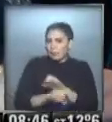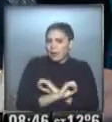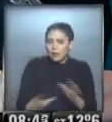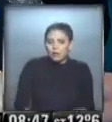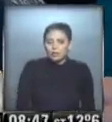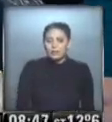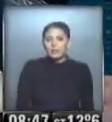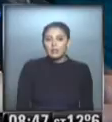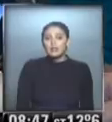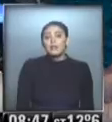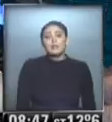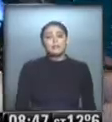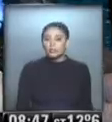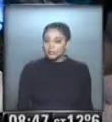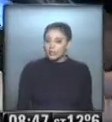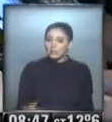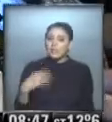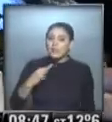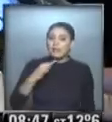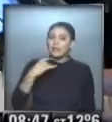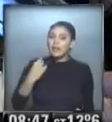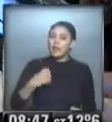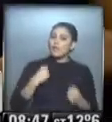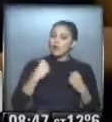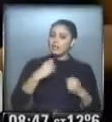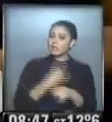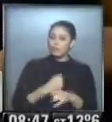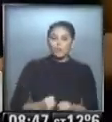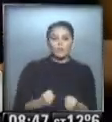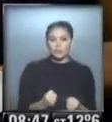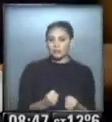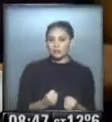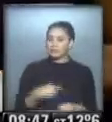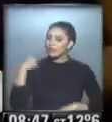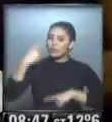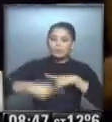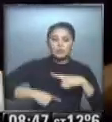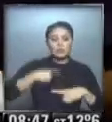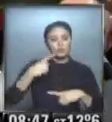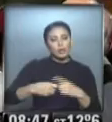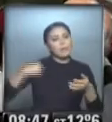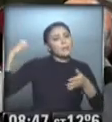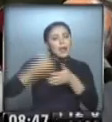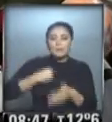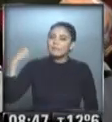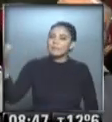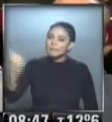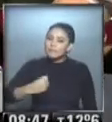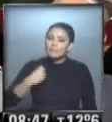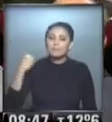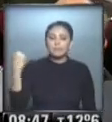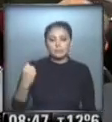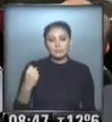veces. Lo que hay que hacer es no desanimarse. No desanimarse y seguir peleando y seguir